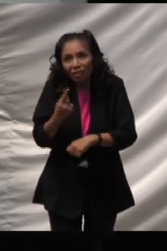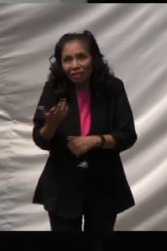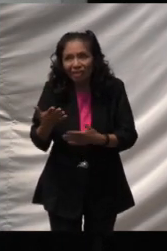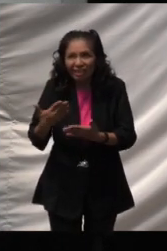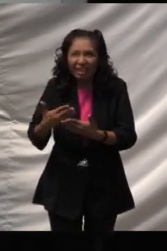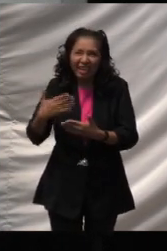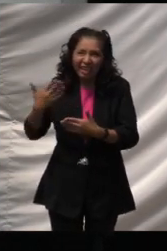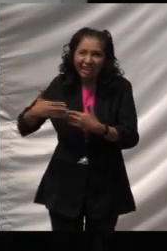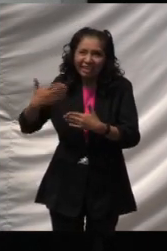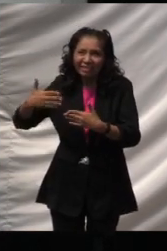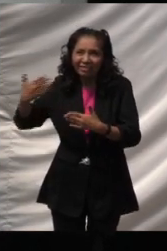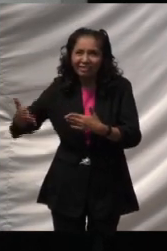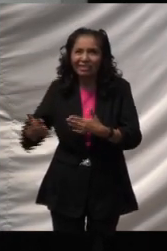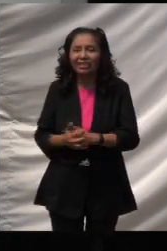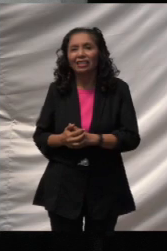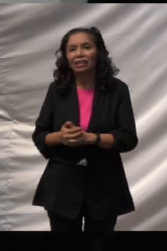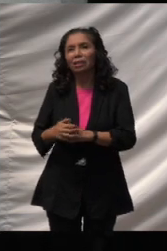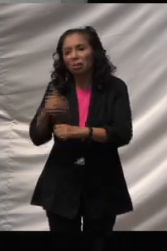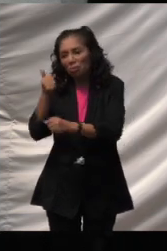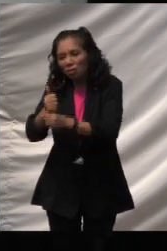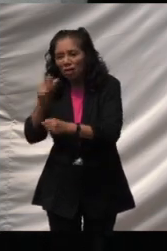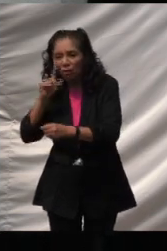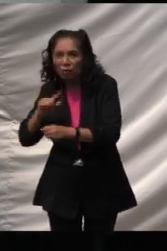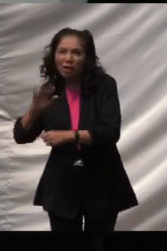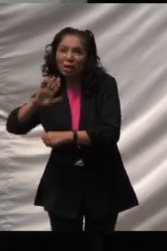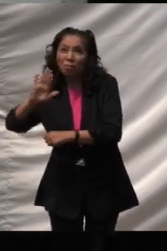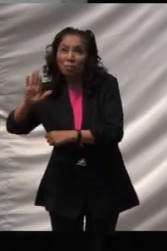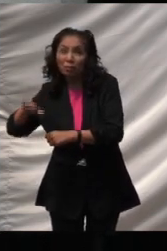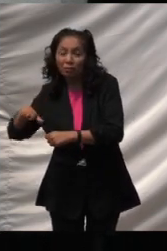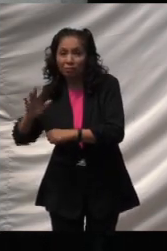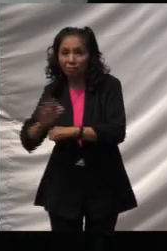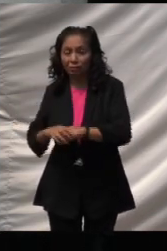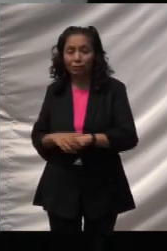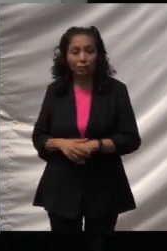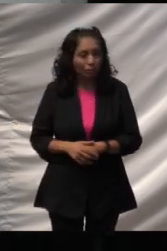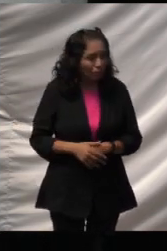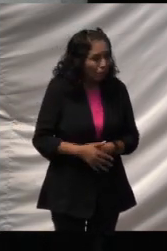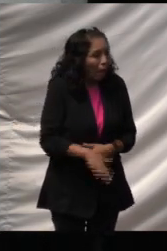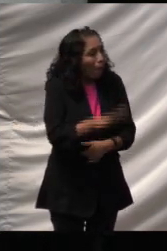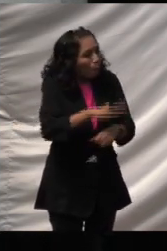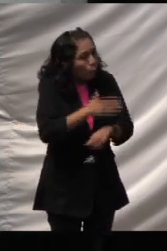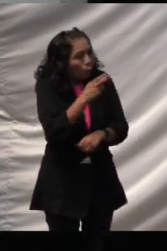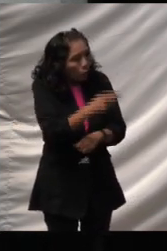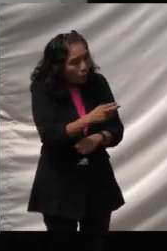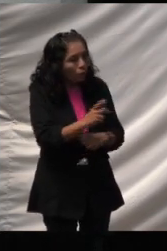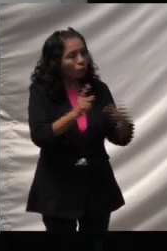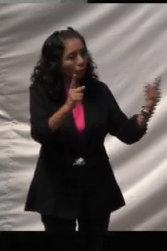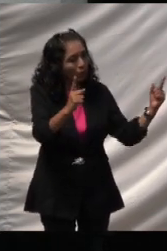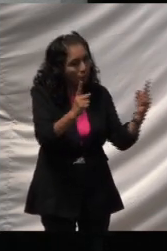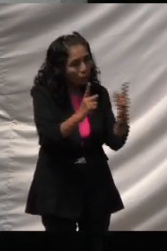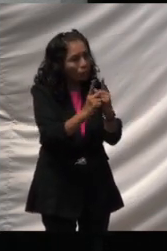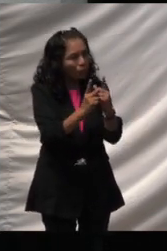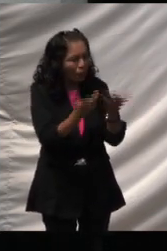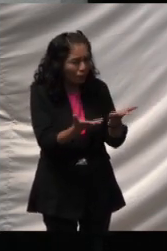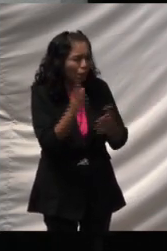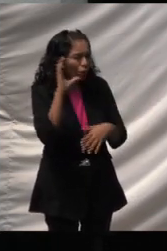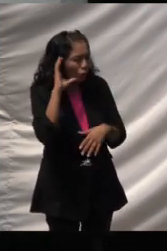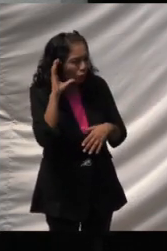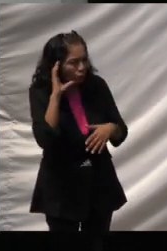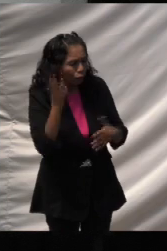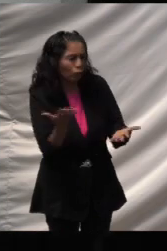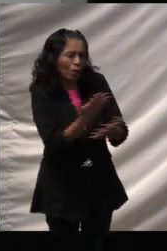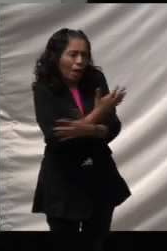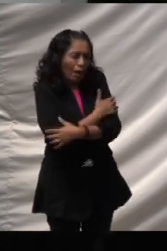hace pocos días acaba de fallecer mi abuela. Entonces, con mayor razón debes de acercarte a ella, escúchala,